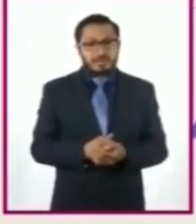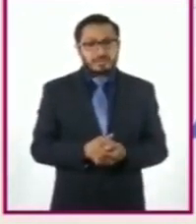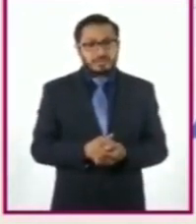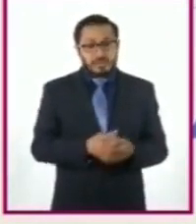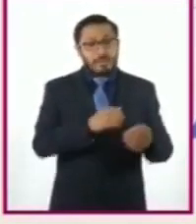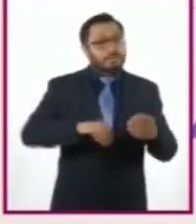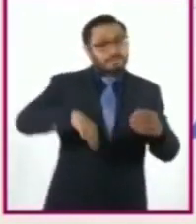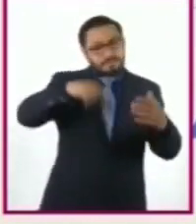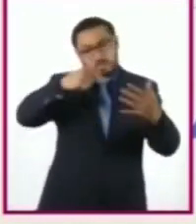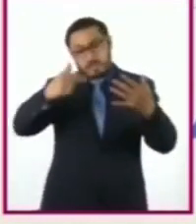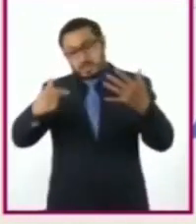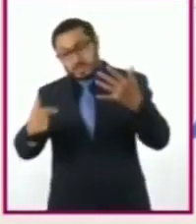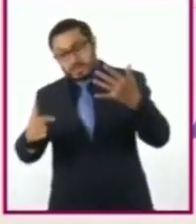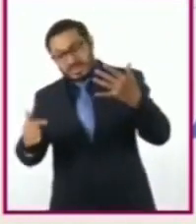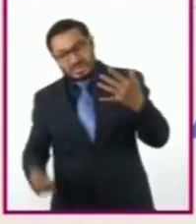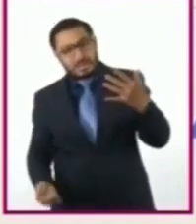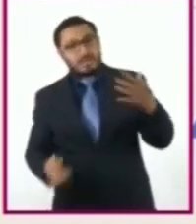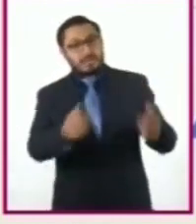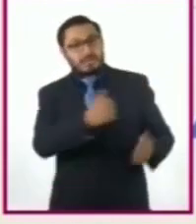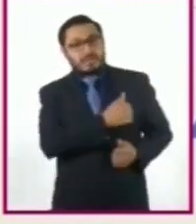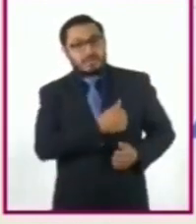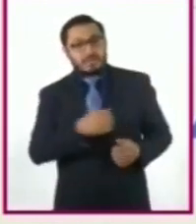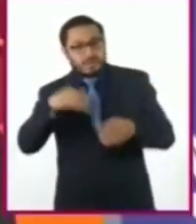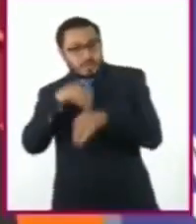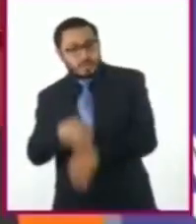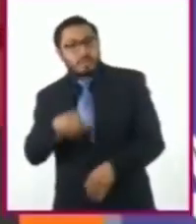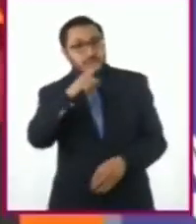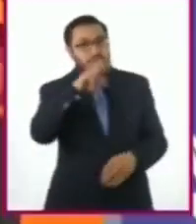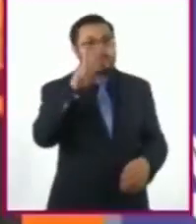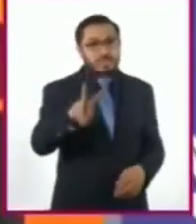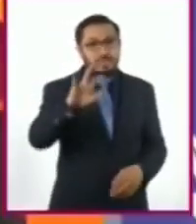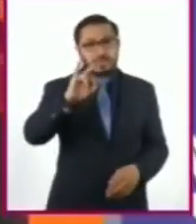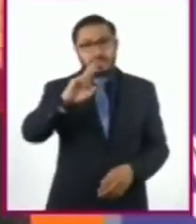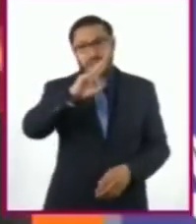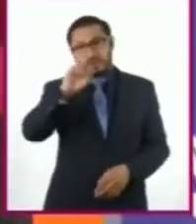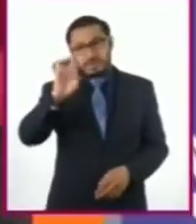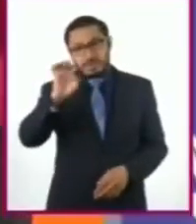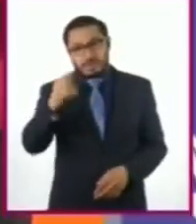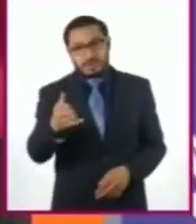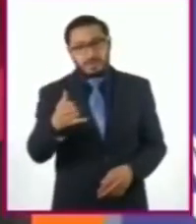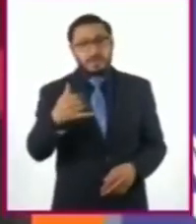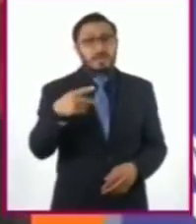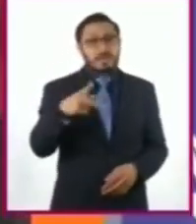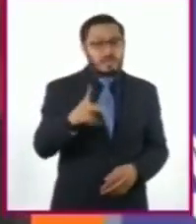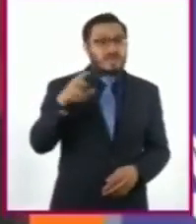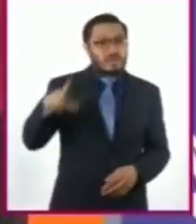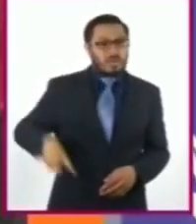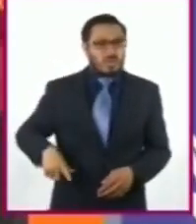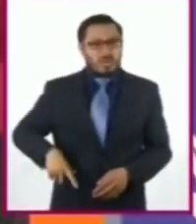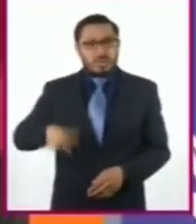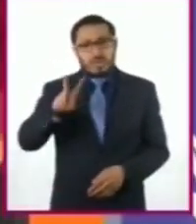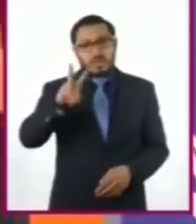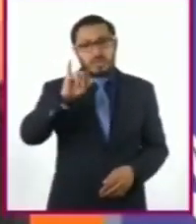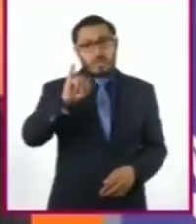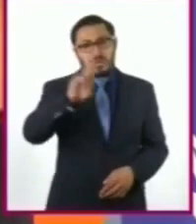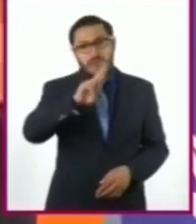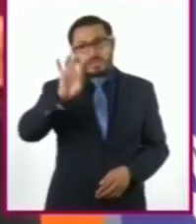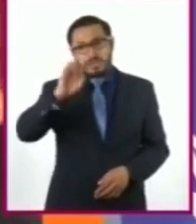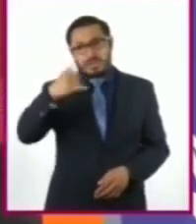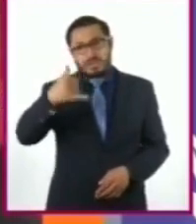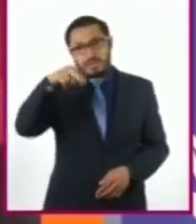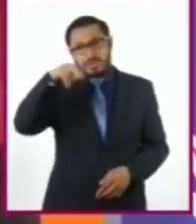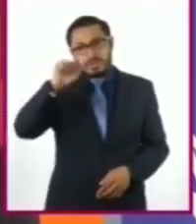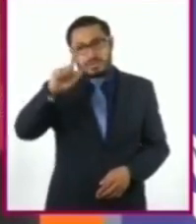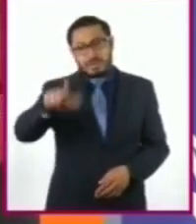autoridades civiles y administrativas. Aunque el gobierno virreinal trató de poner un alto a